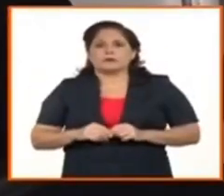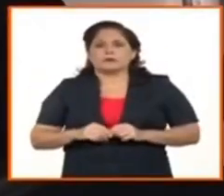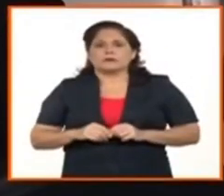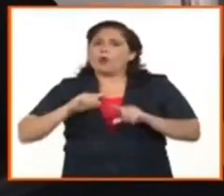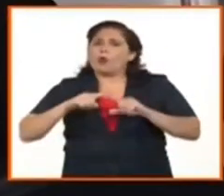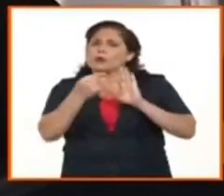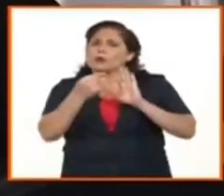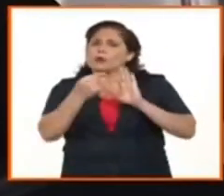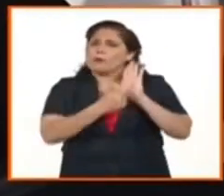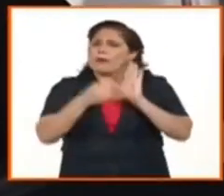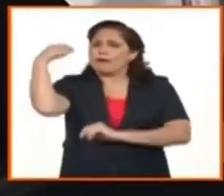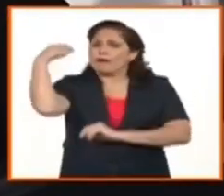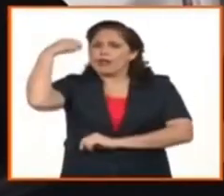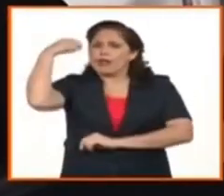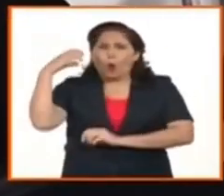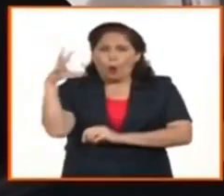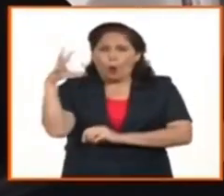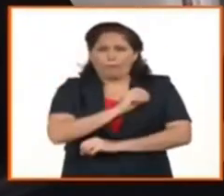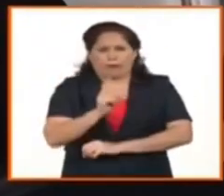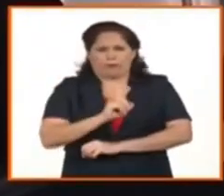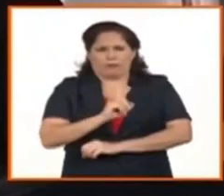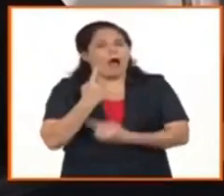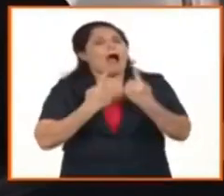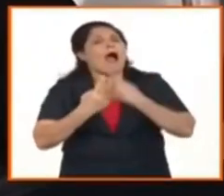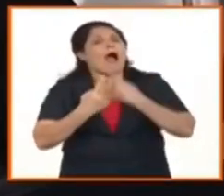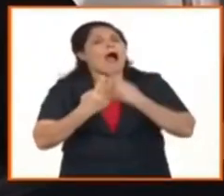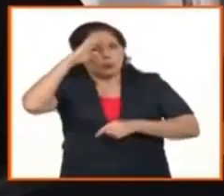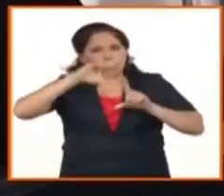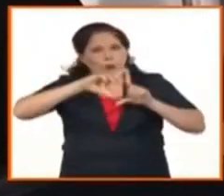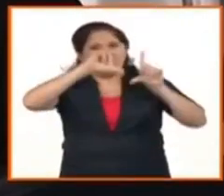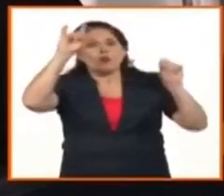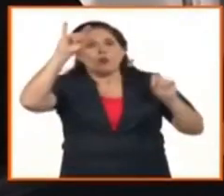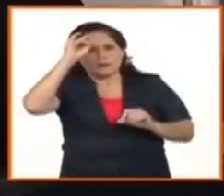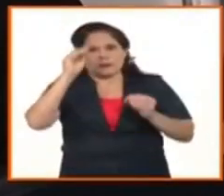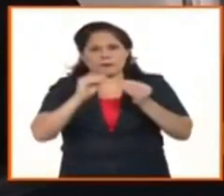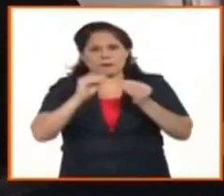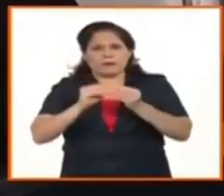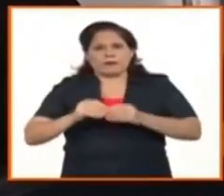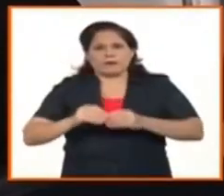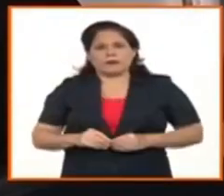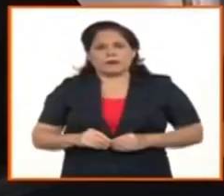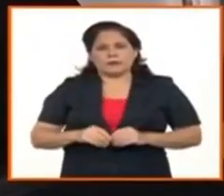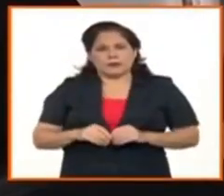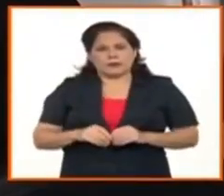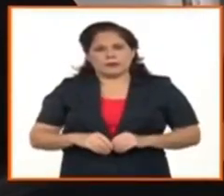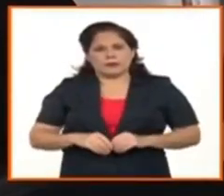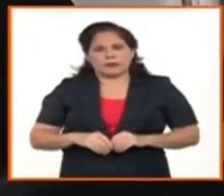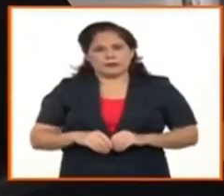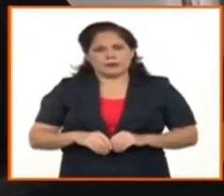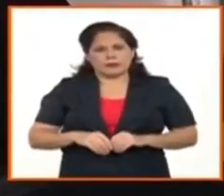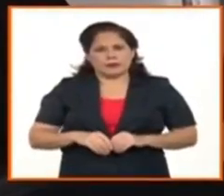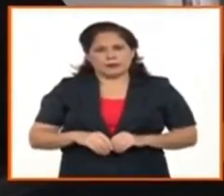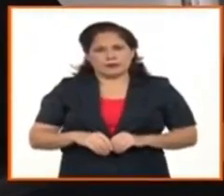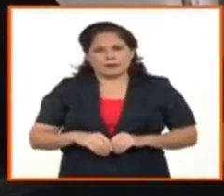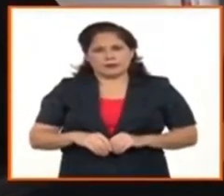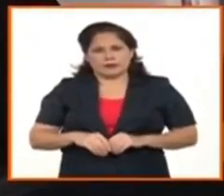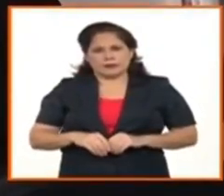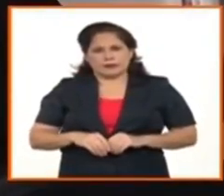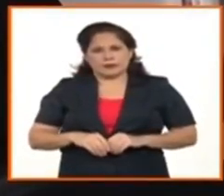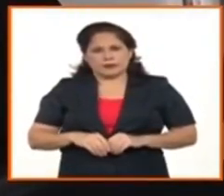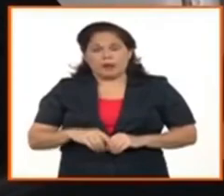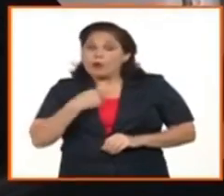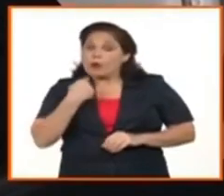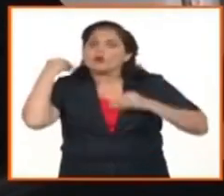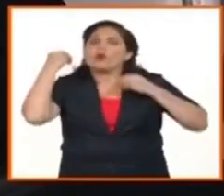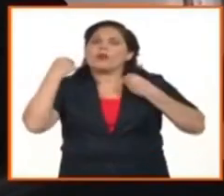pero eso no nos puede para nada y hacer sentir menos preocupados